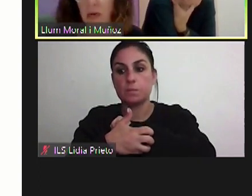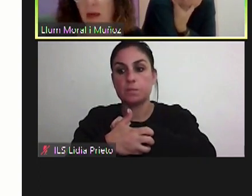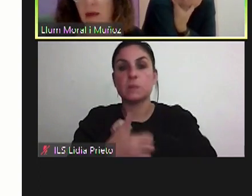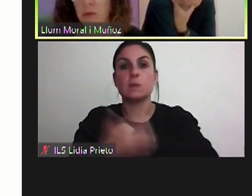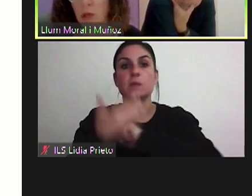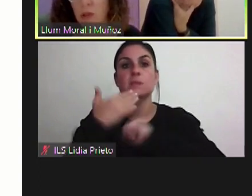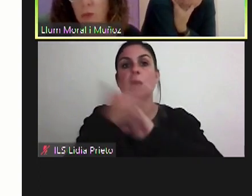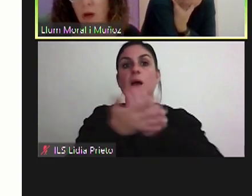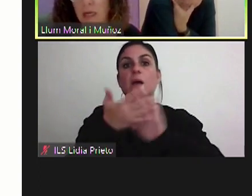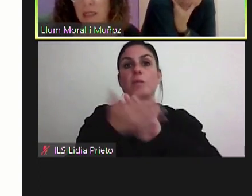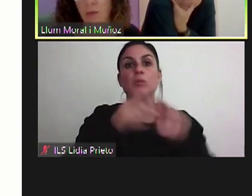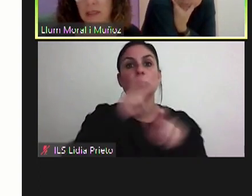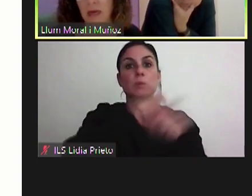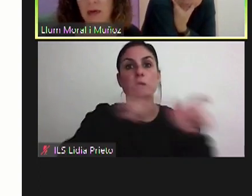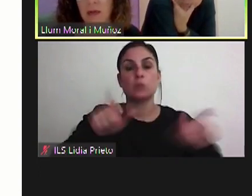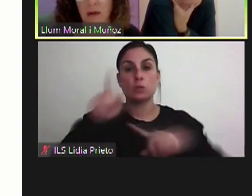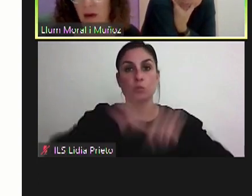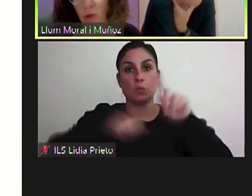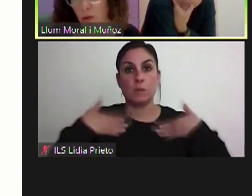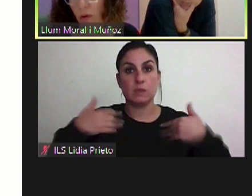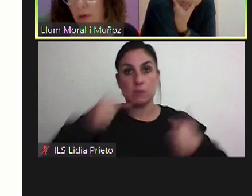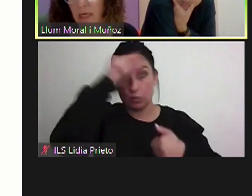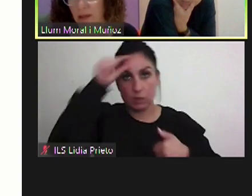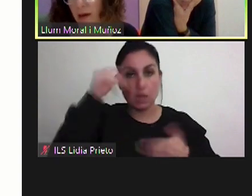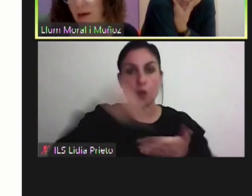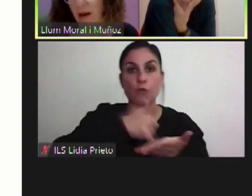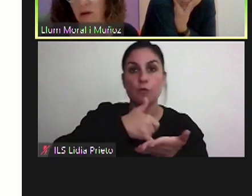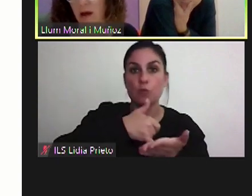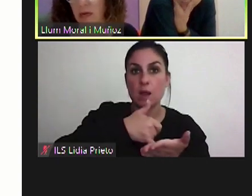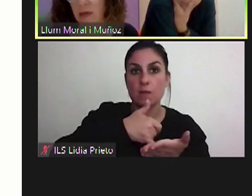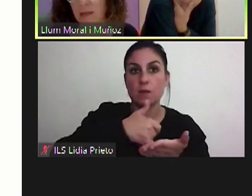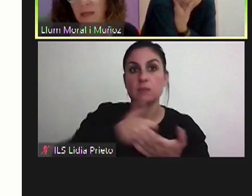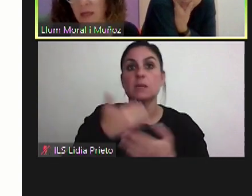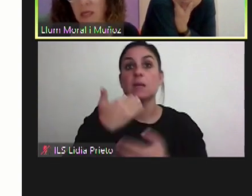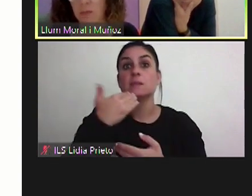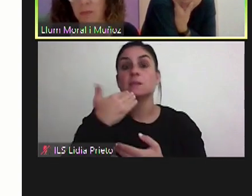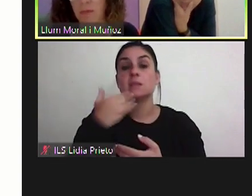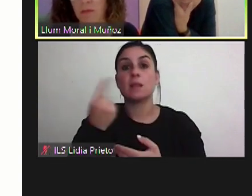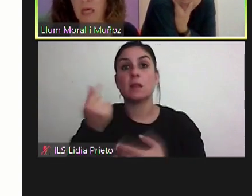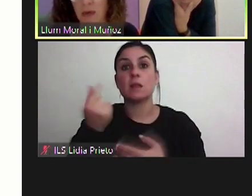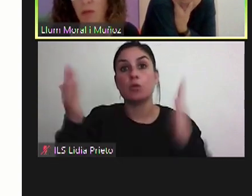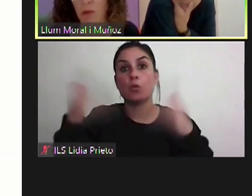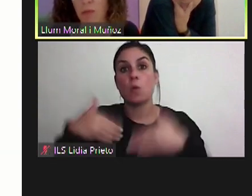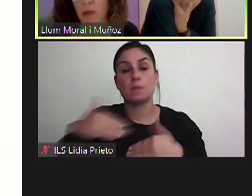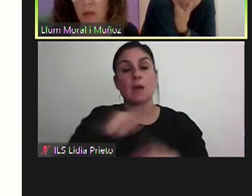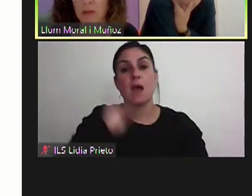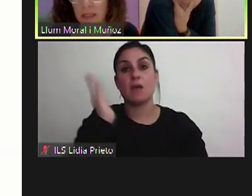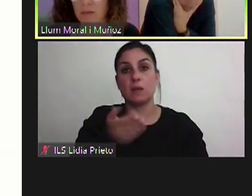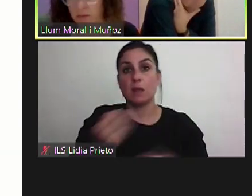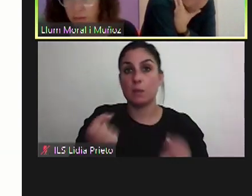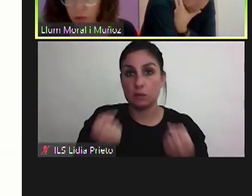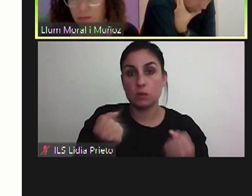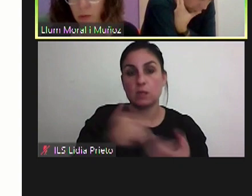de la vulnerabilidad de las personas con problemas de salud mental, la cuestión económica también genera vulnerabilidad. Y queríamos también un